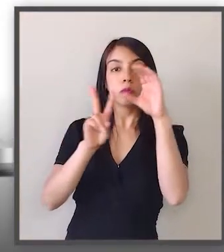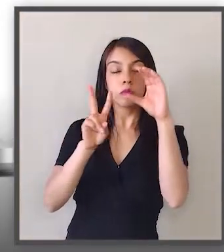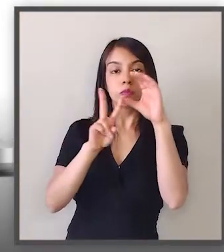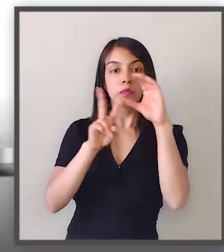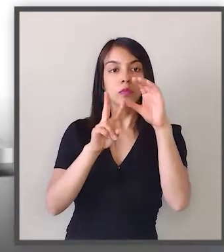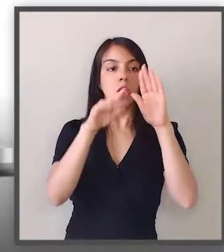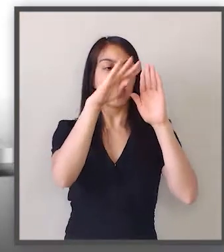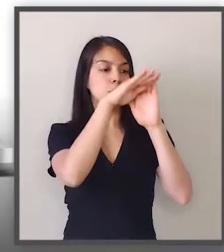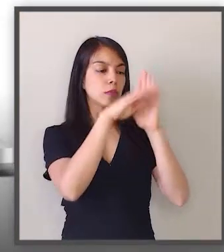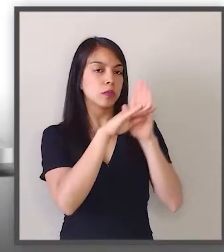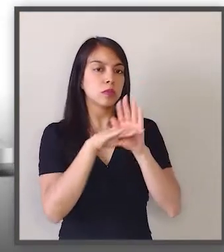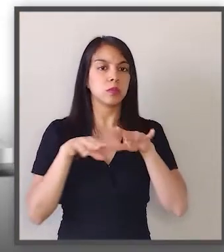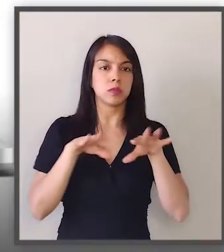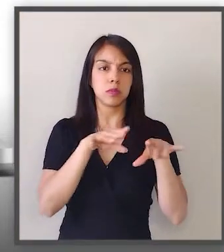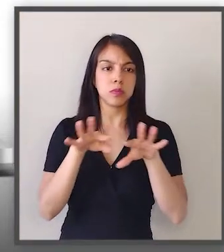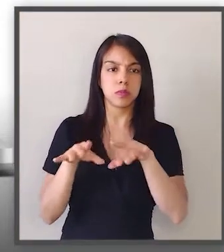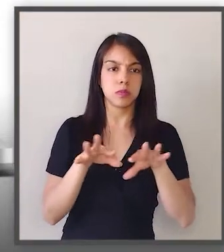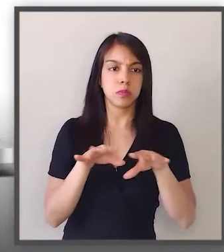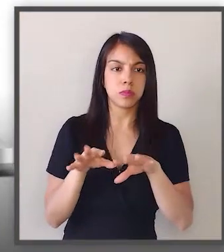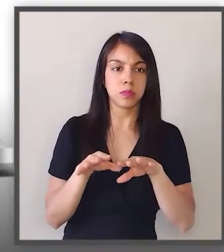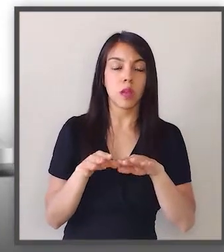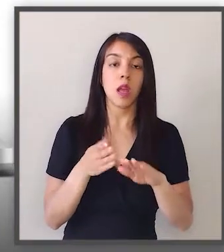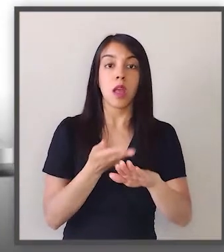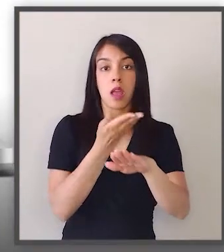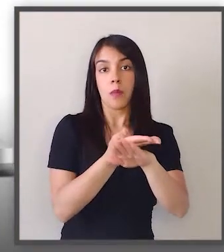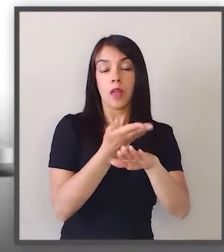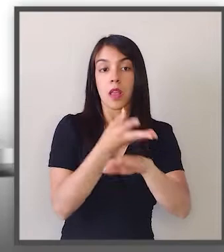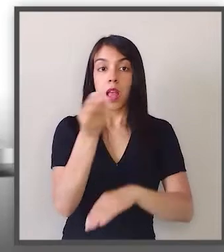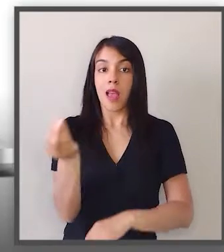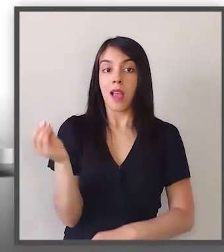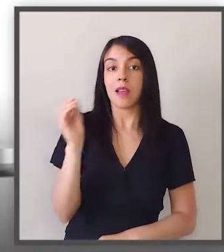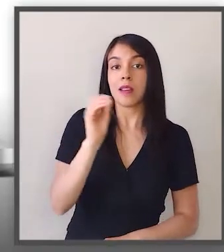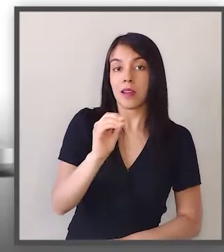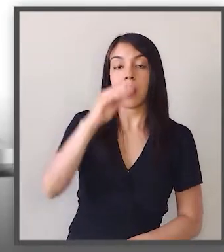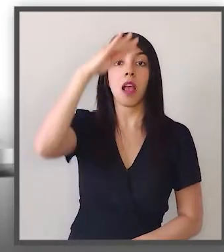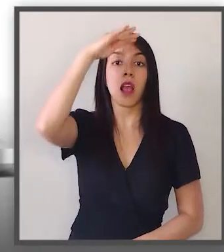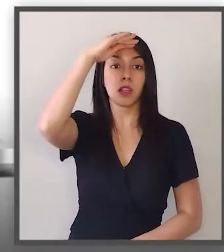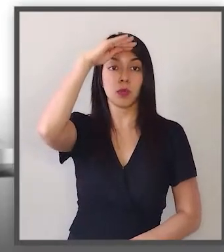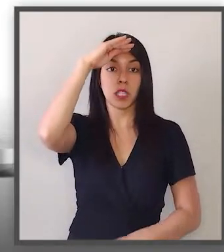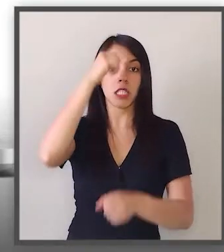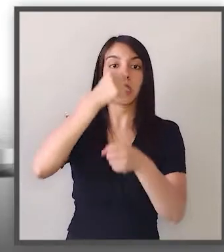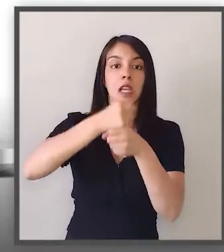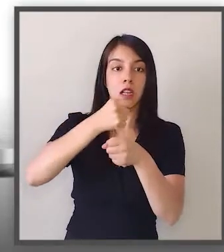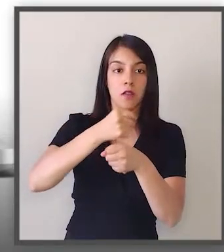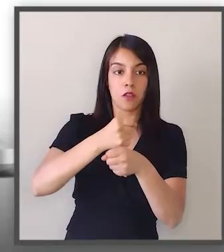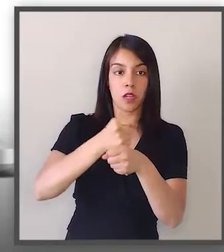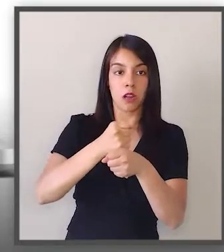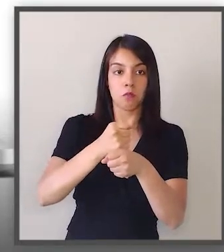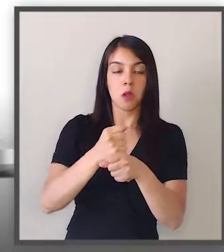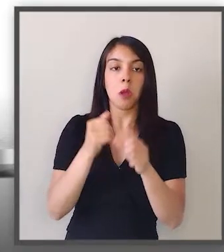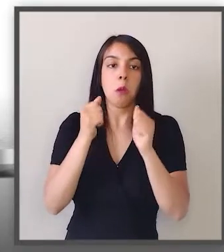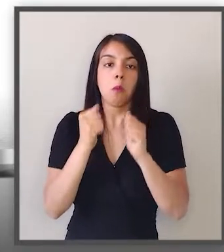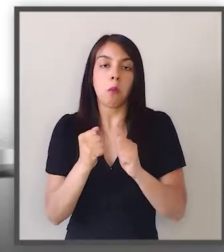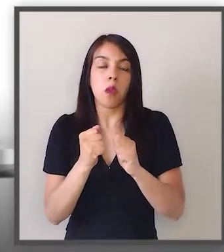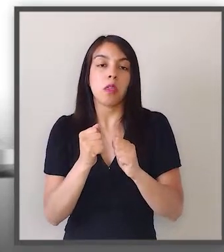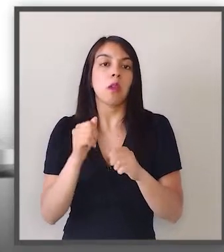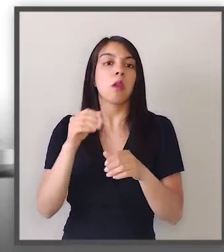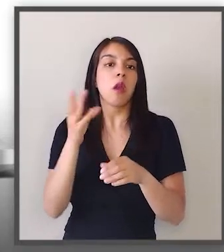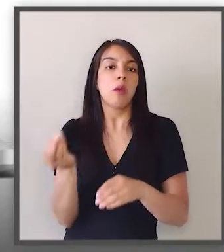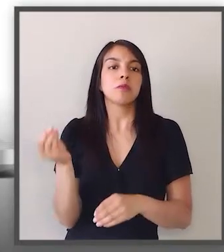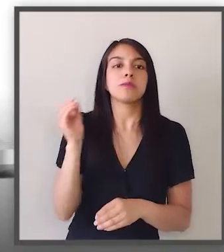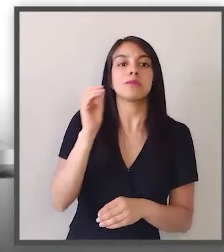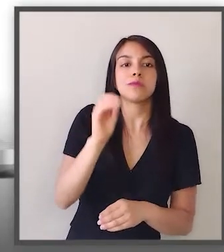Dentro de los campos a completar, se solicitará agregar su experiencia laboral, la que podrá incluir más de un lugar de trabajo.